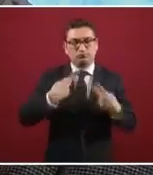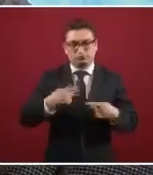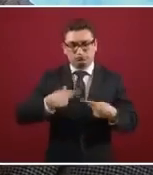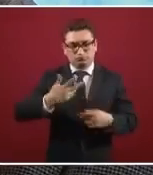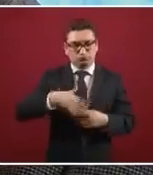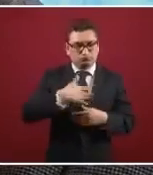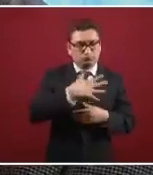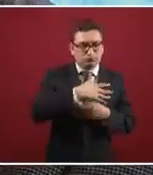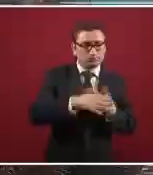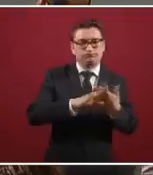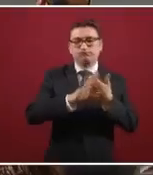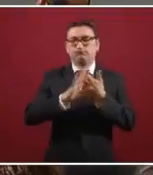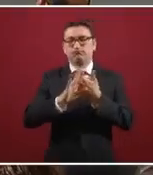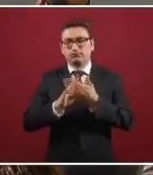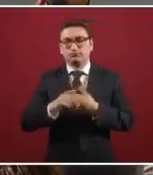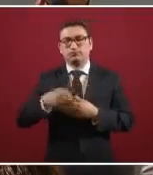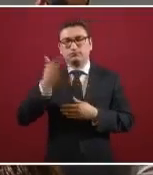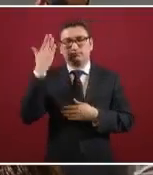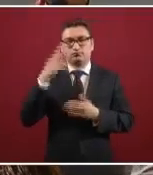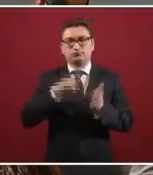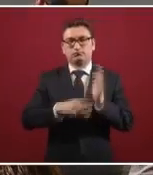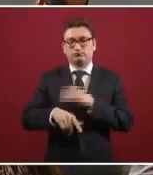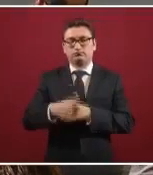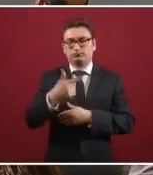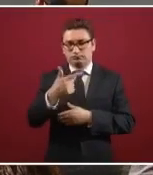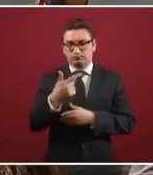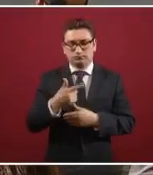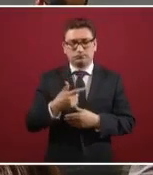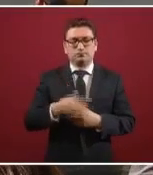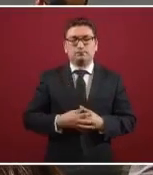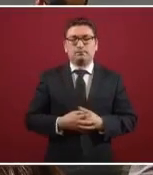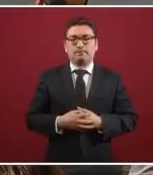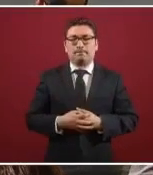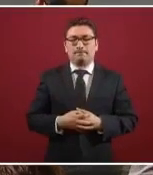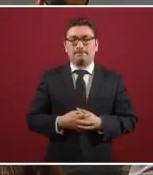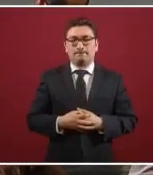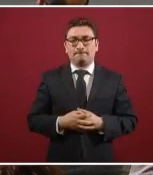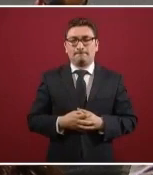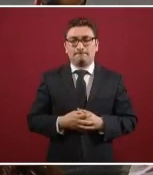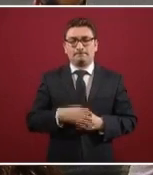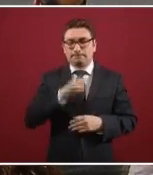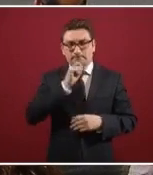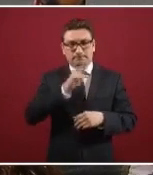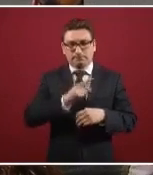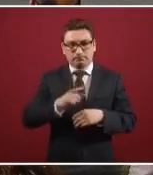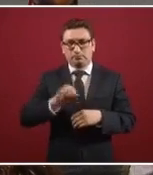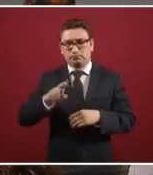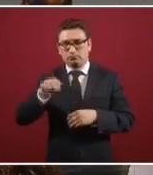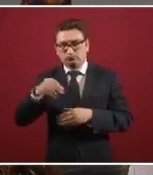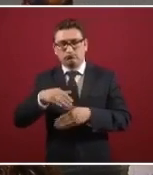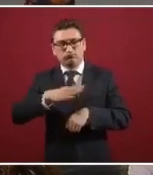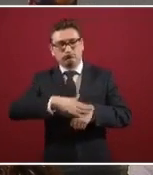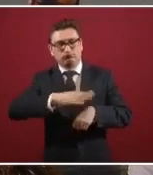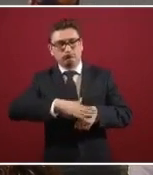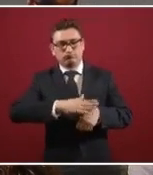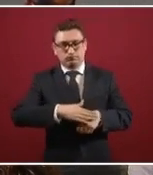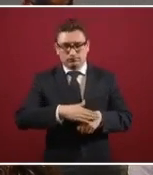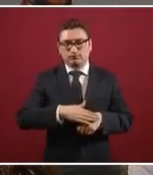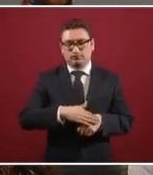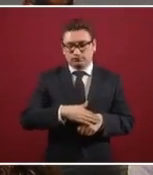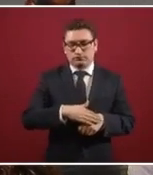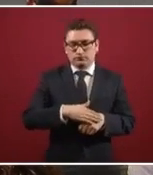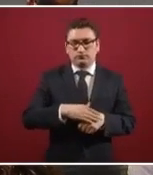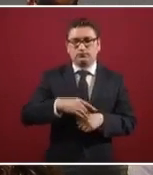las Desapariciones Forzadas en 2007, así como las recomendaciones que emitió ya Naciones